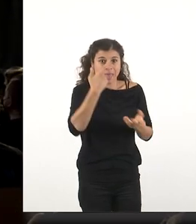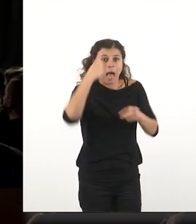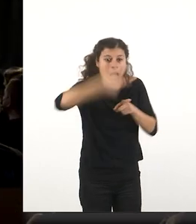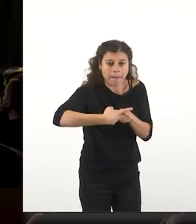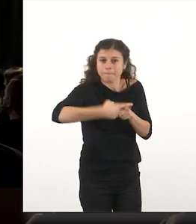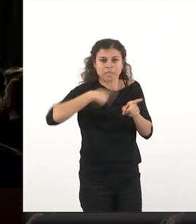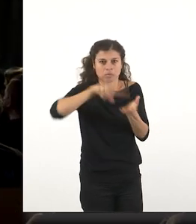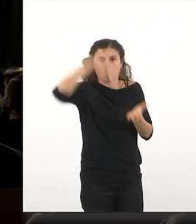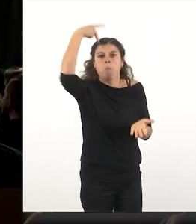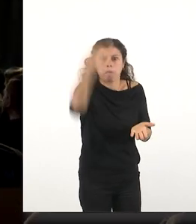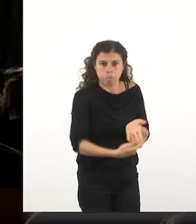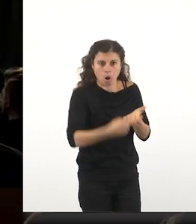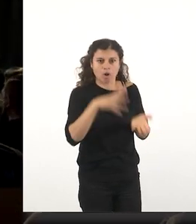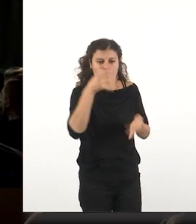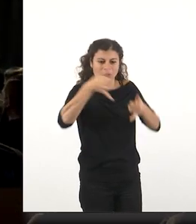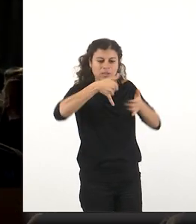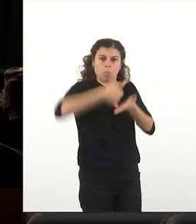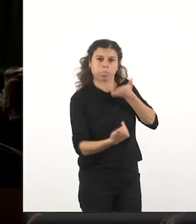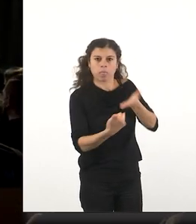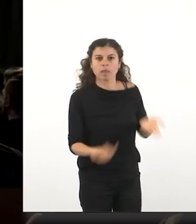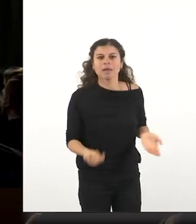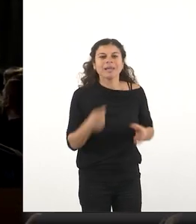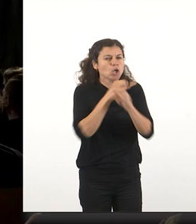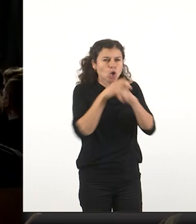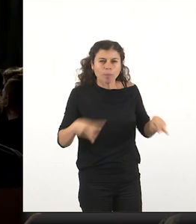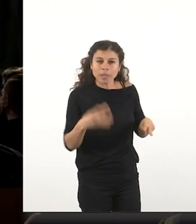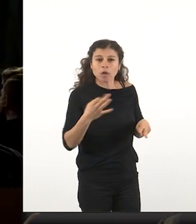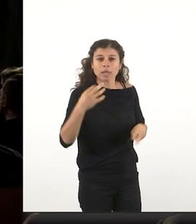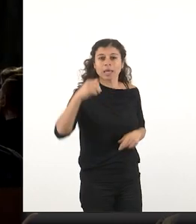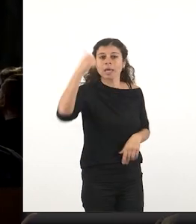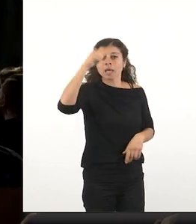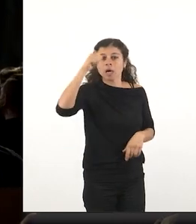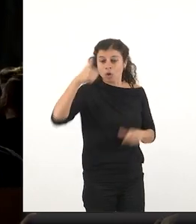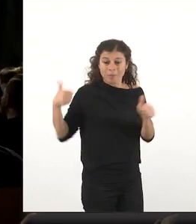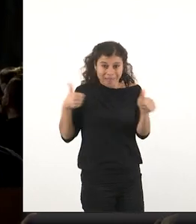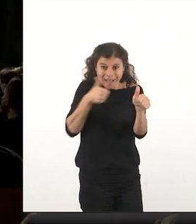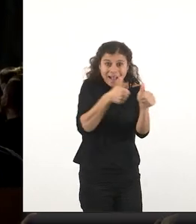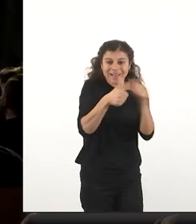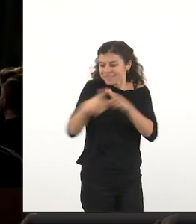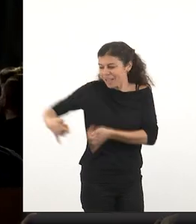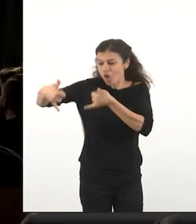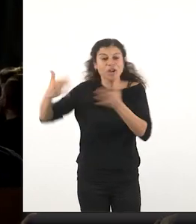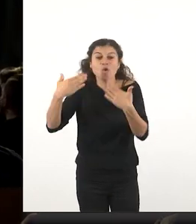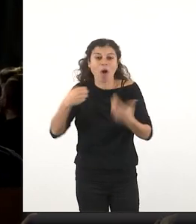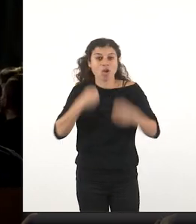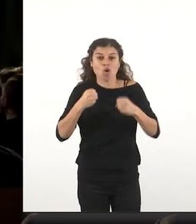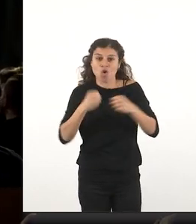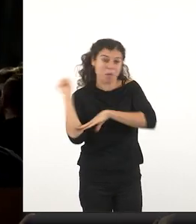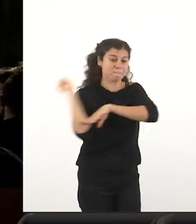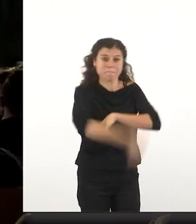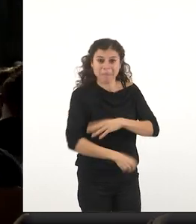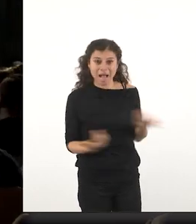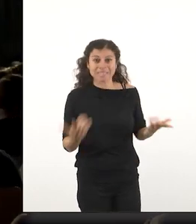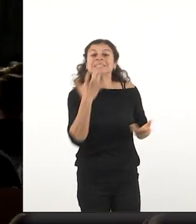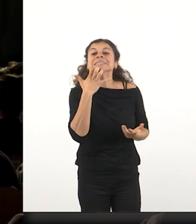tacón se te rompe, tú te caes de boca. Y lo peor del chiste es que el tío que viene corriendo detrás tuya, ese tío no lleva tacones, hija. Corre mucho más rápido que tú y si